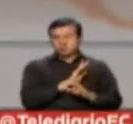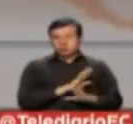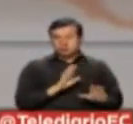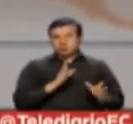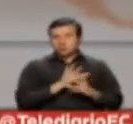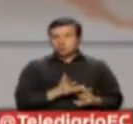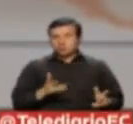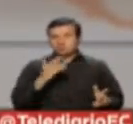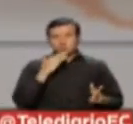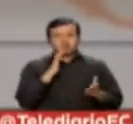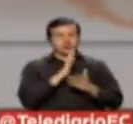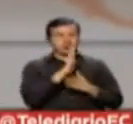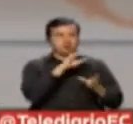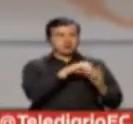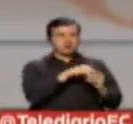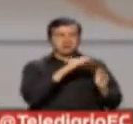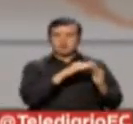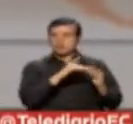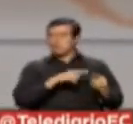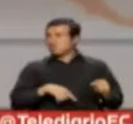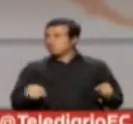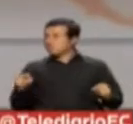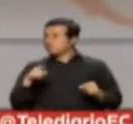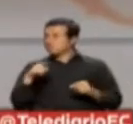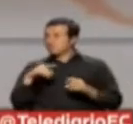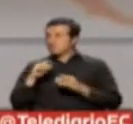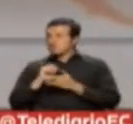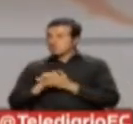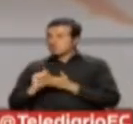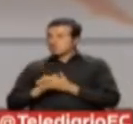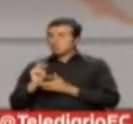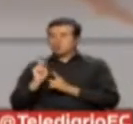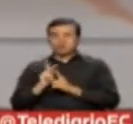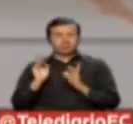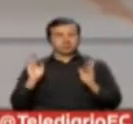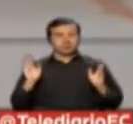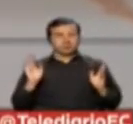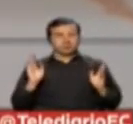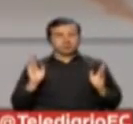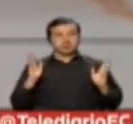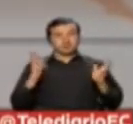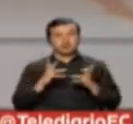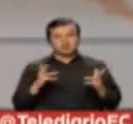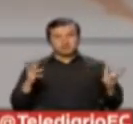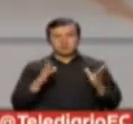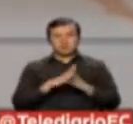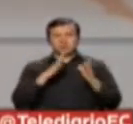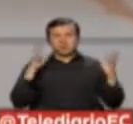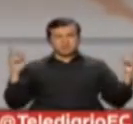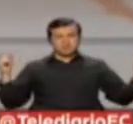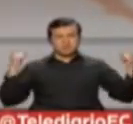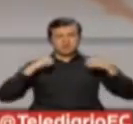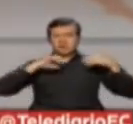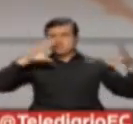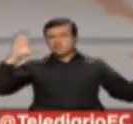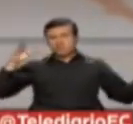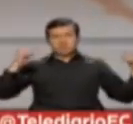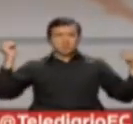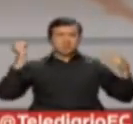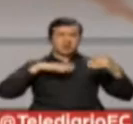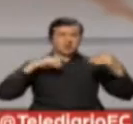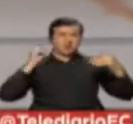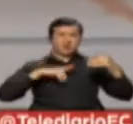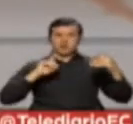es lo que dejando en el colegio tienen que llevar a la casa para poder hacer justamente las tareas la idea es que no carguen mucho no tiene por qué cargar mucho